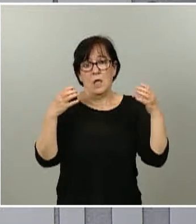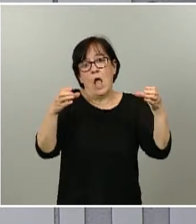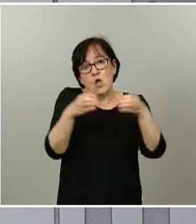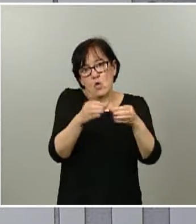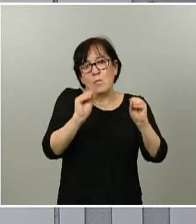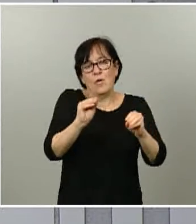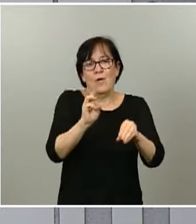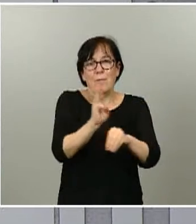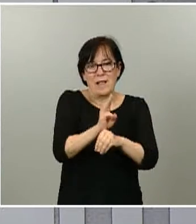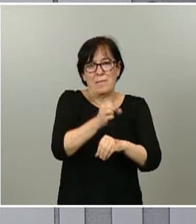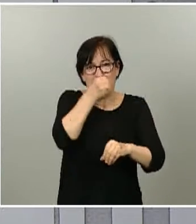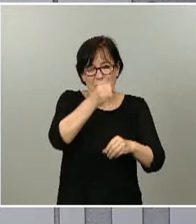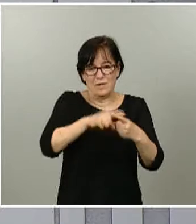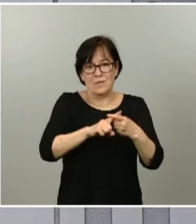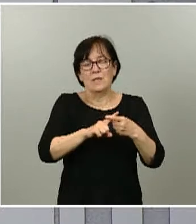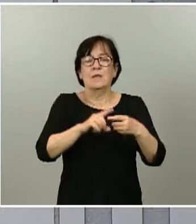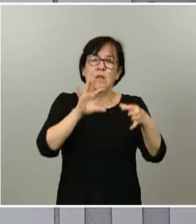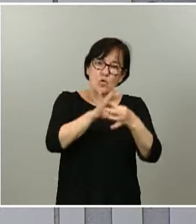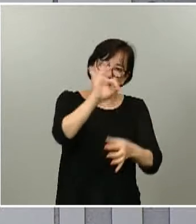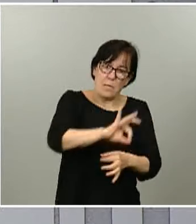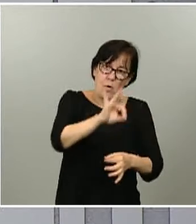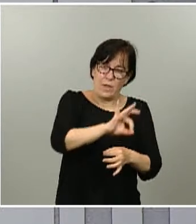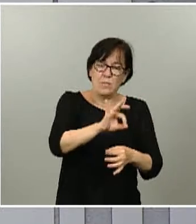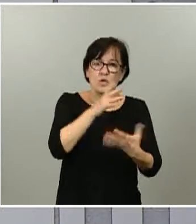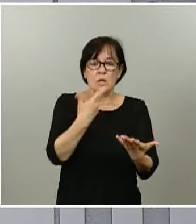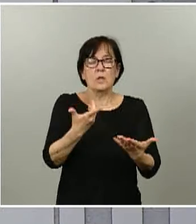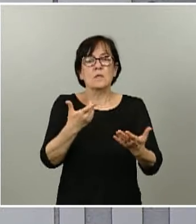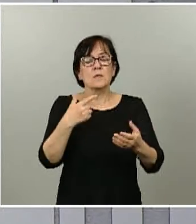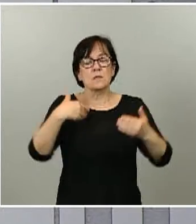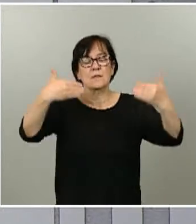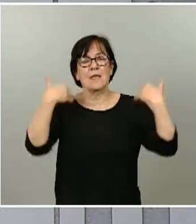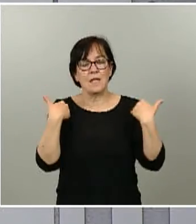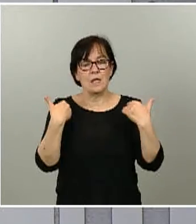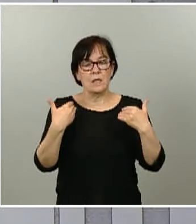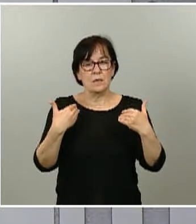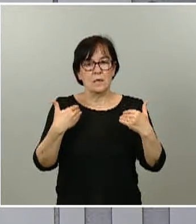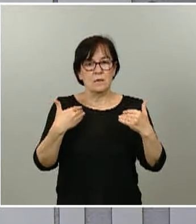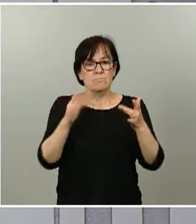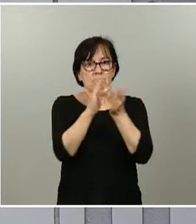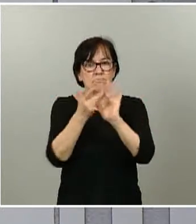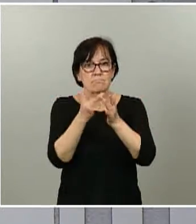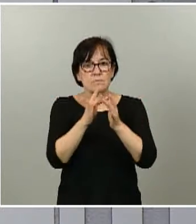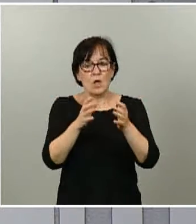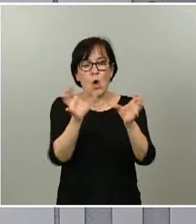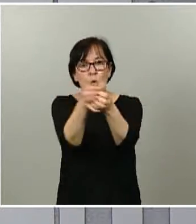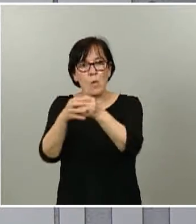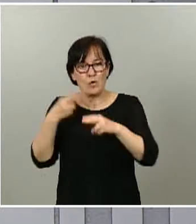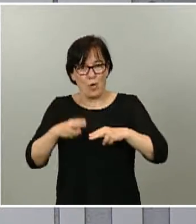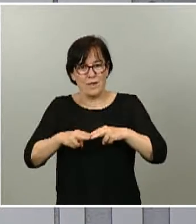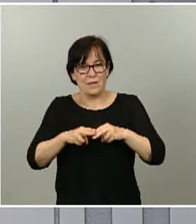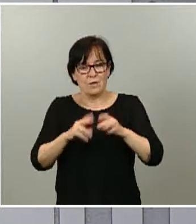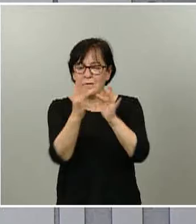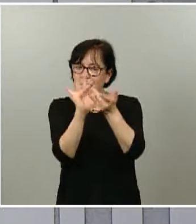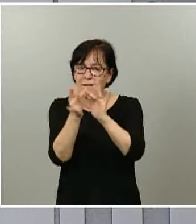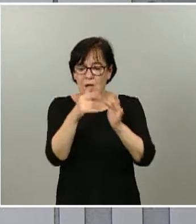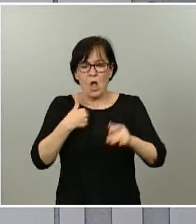dos, a Socialistas y a Unidas Podemos, que son los que se encargan de hablar con la gran parte de los grupos, aunque evidentemente desde el Gobierno